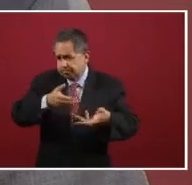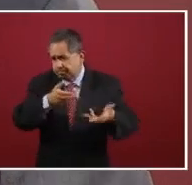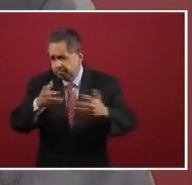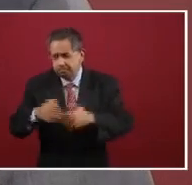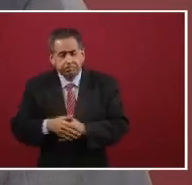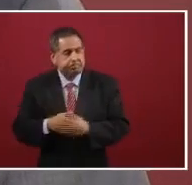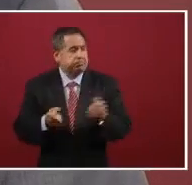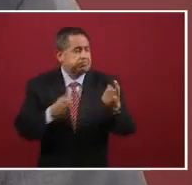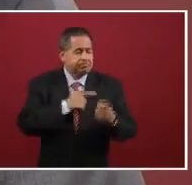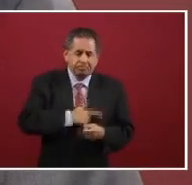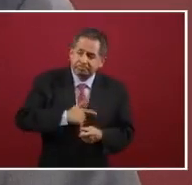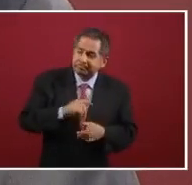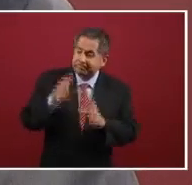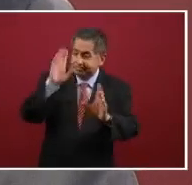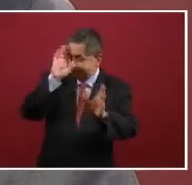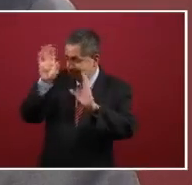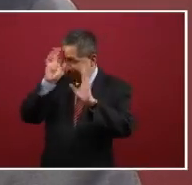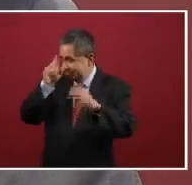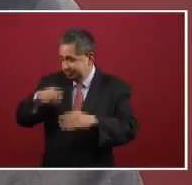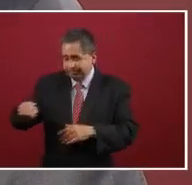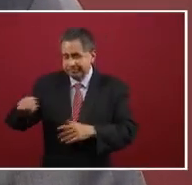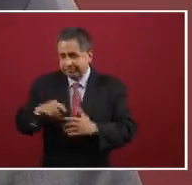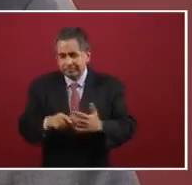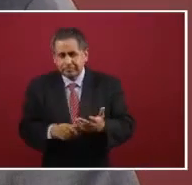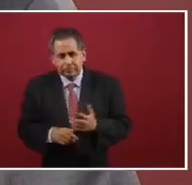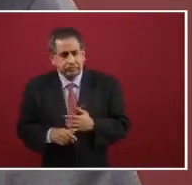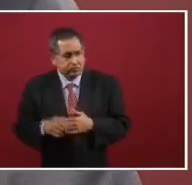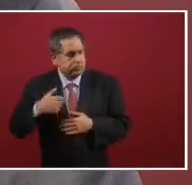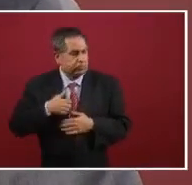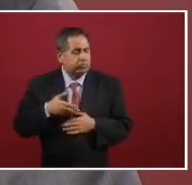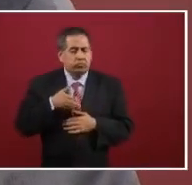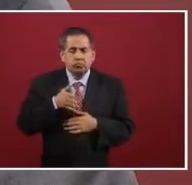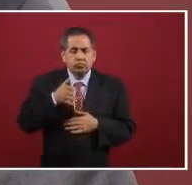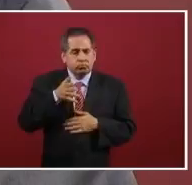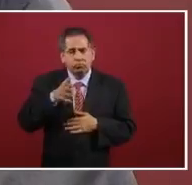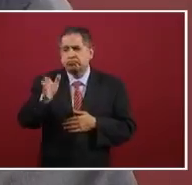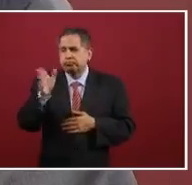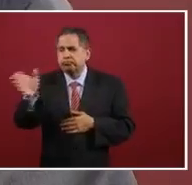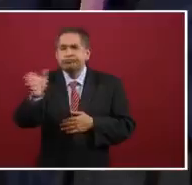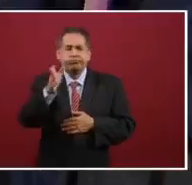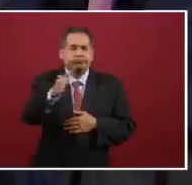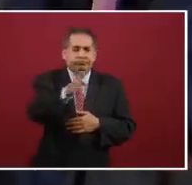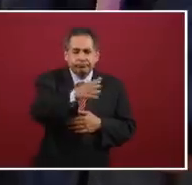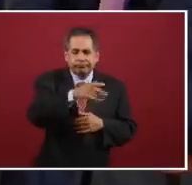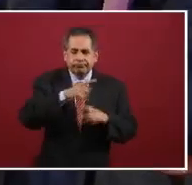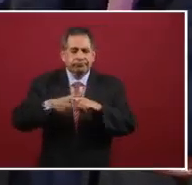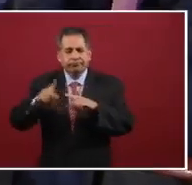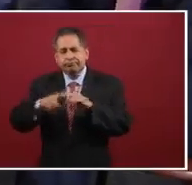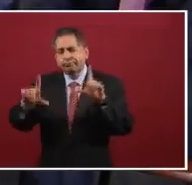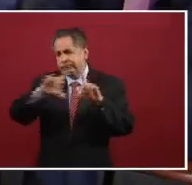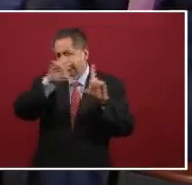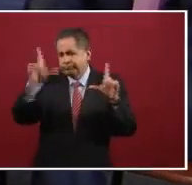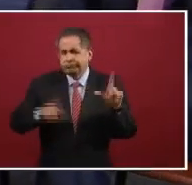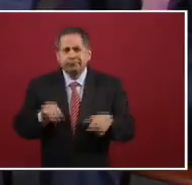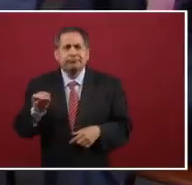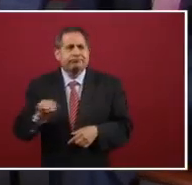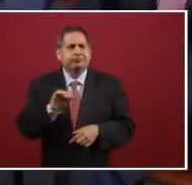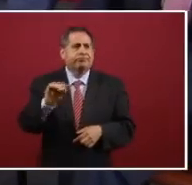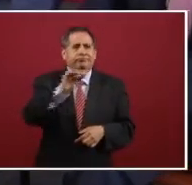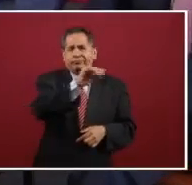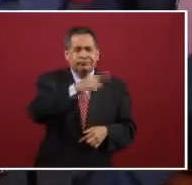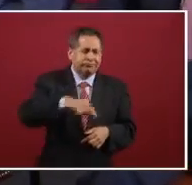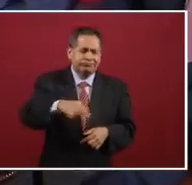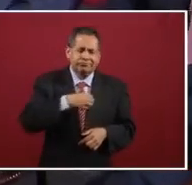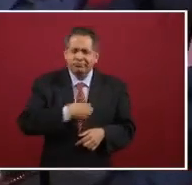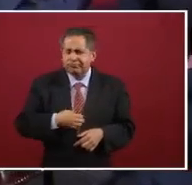les da gusto que yo ande recorriendo el país.